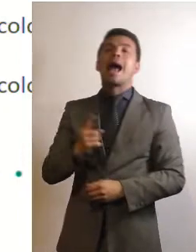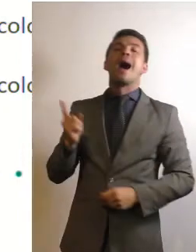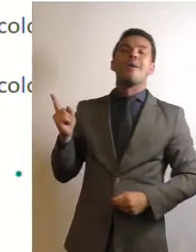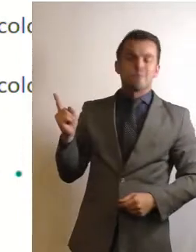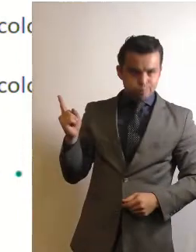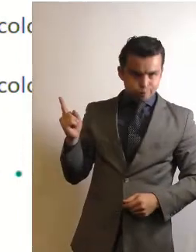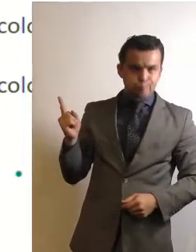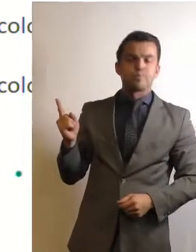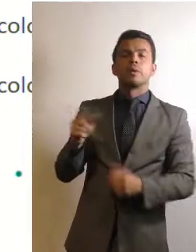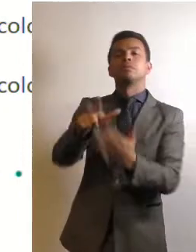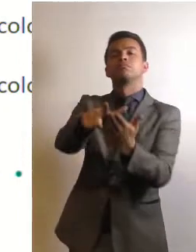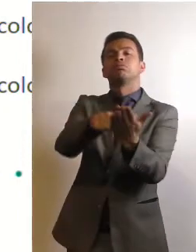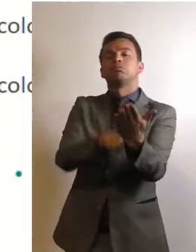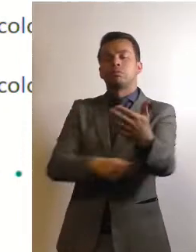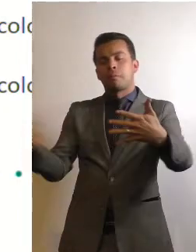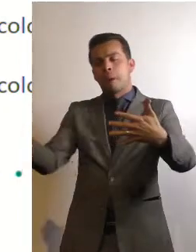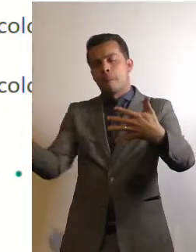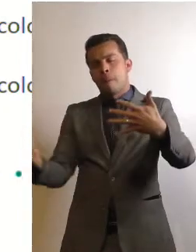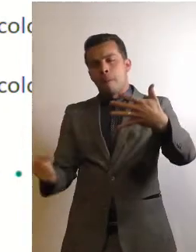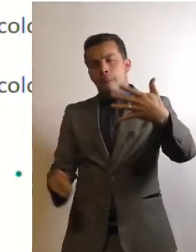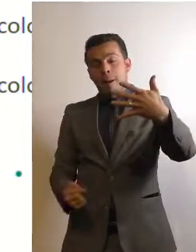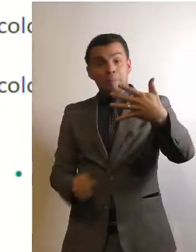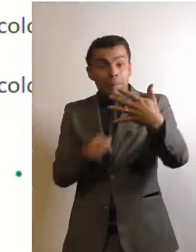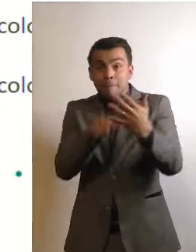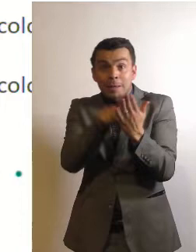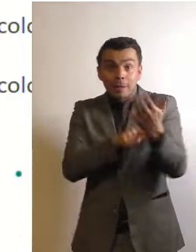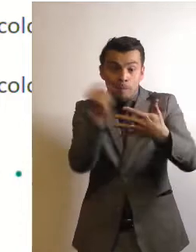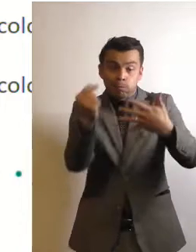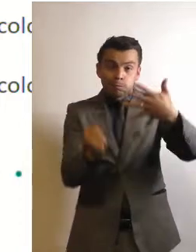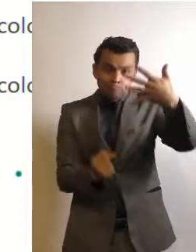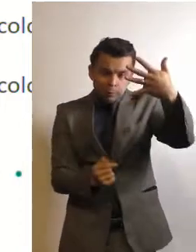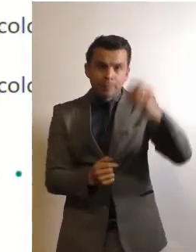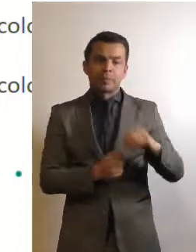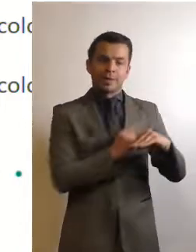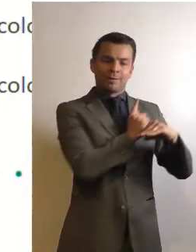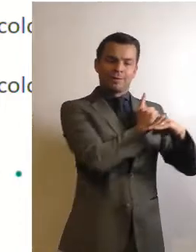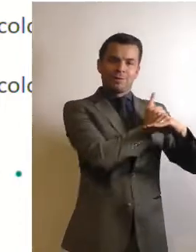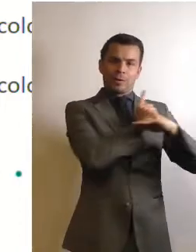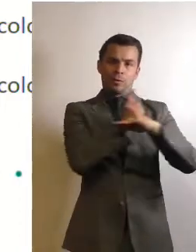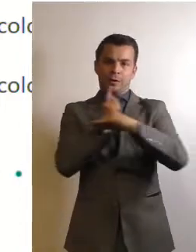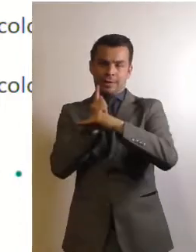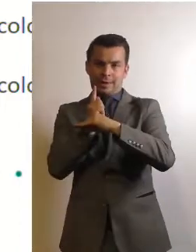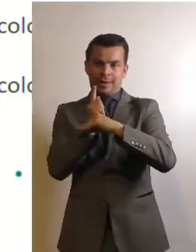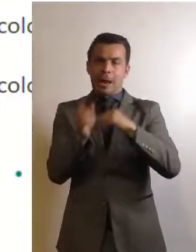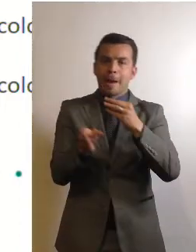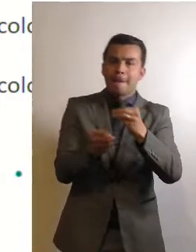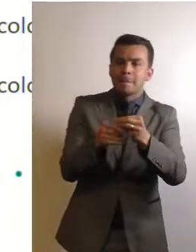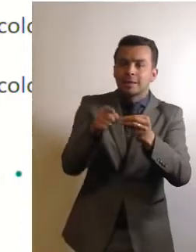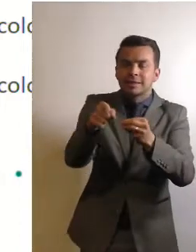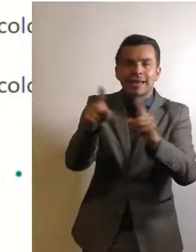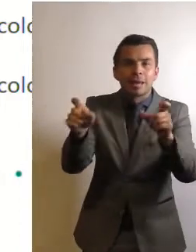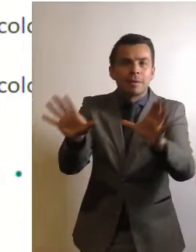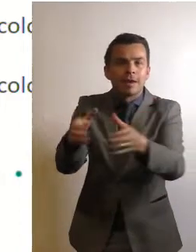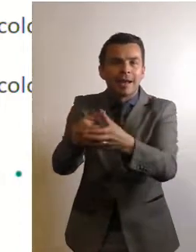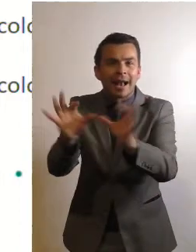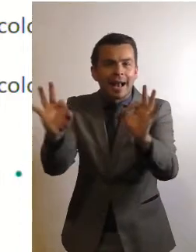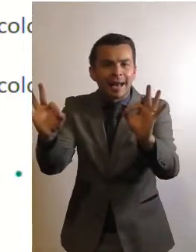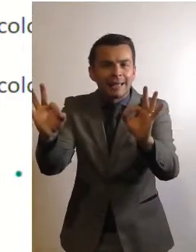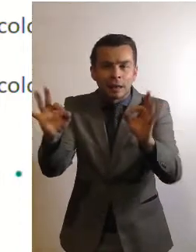todos ellos en donde juiciosamente con las facultades y con la división de calidad hemos